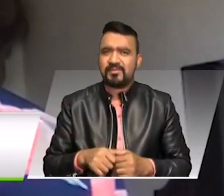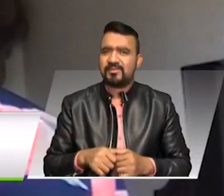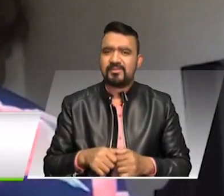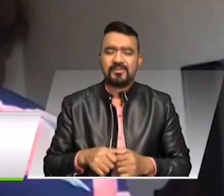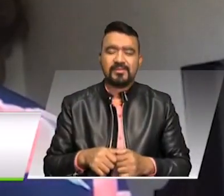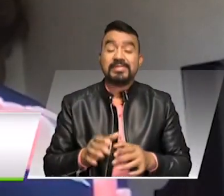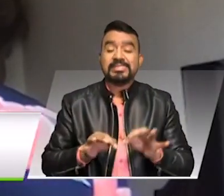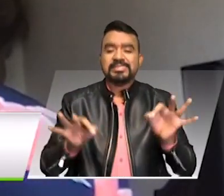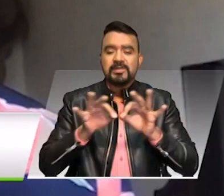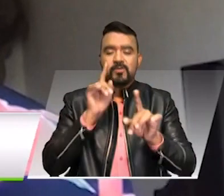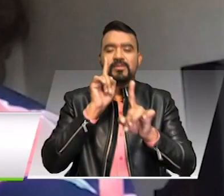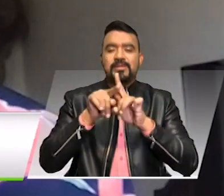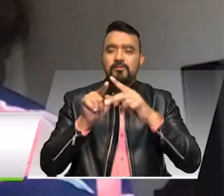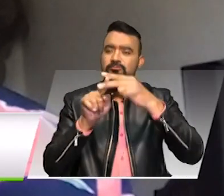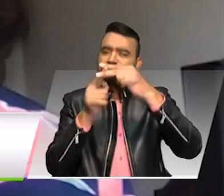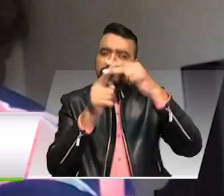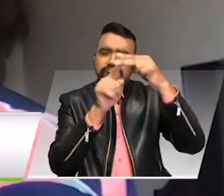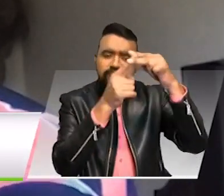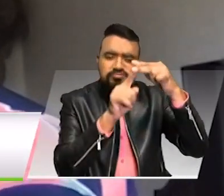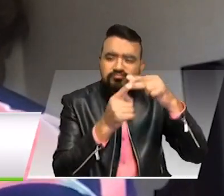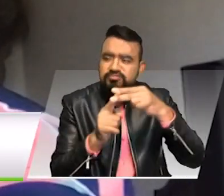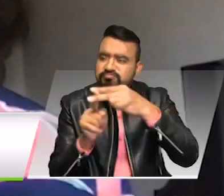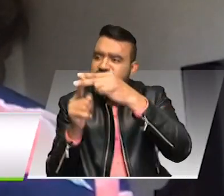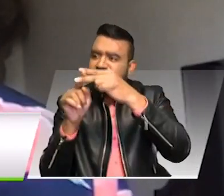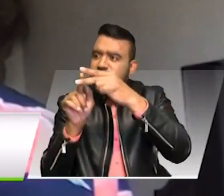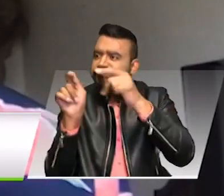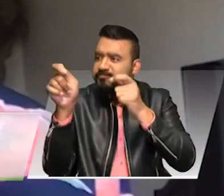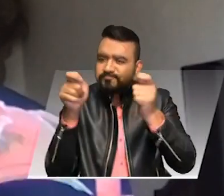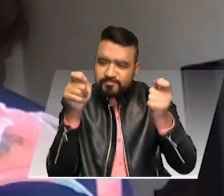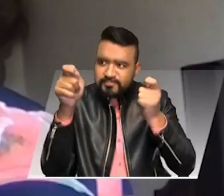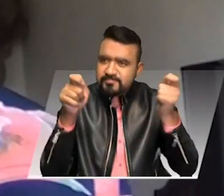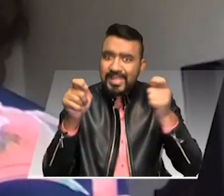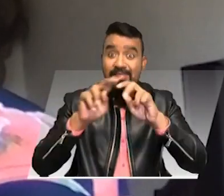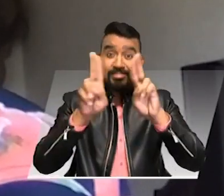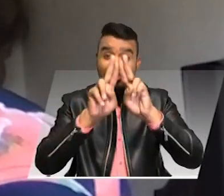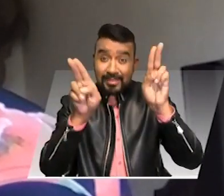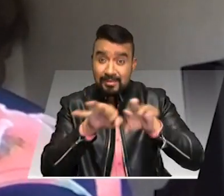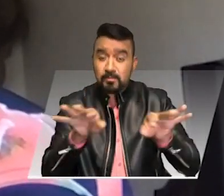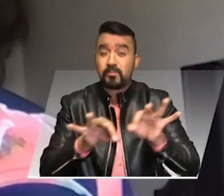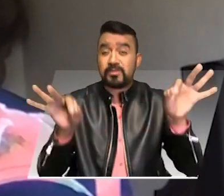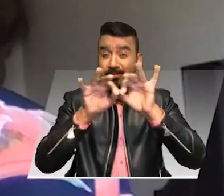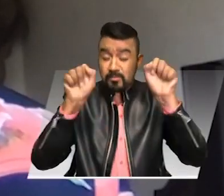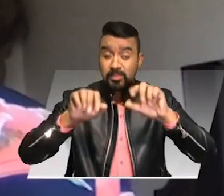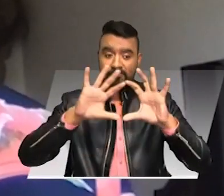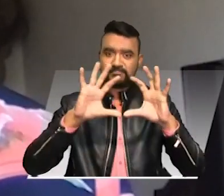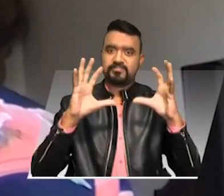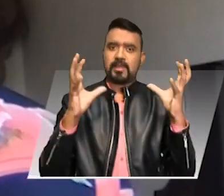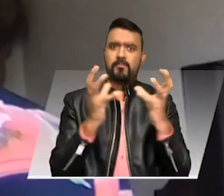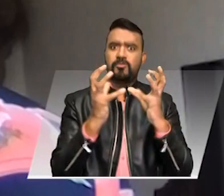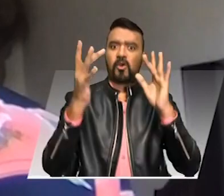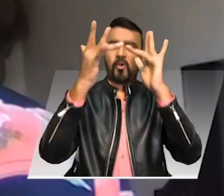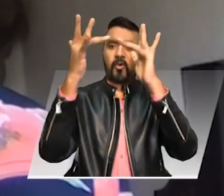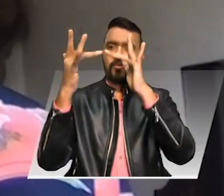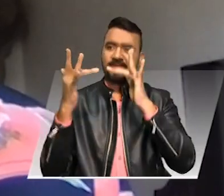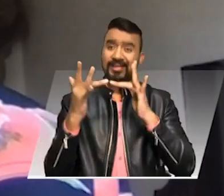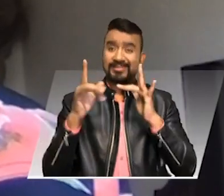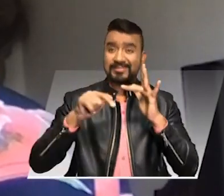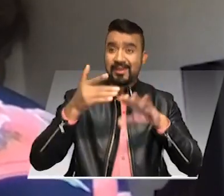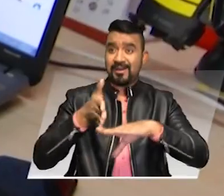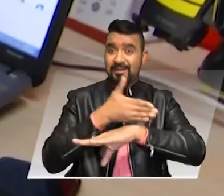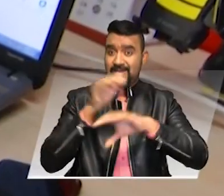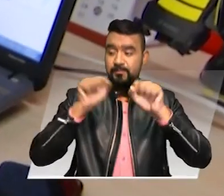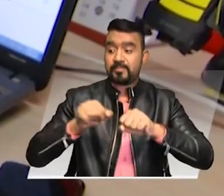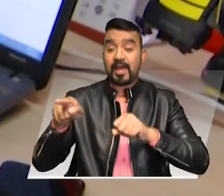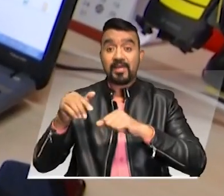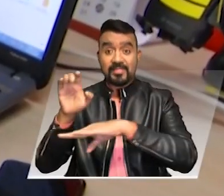cultura digital. La única forma de abrirnos al mundo es si mejoramos esta infraestructura. Por eso insistimos desde la Cámara de